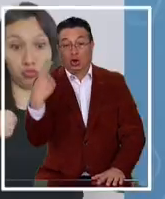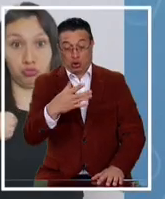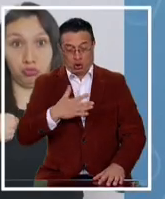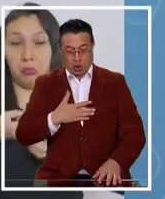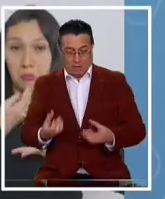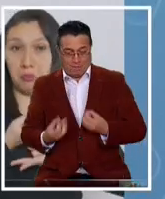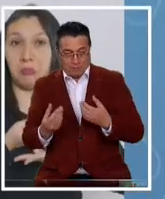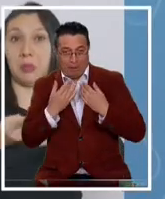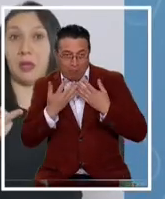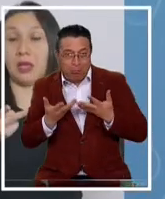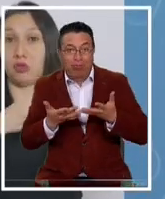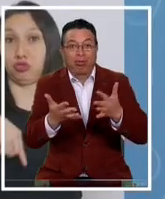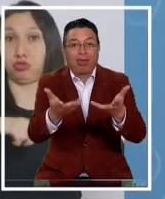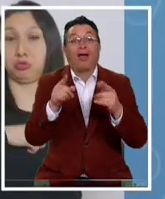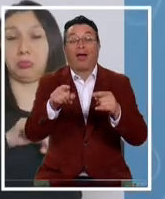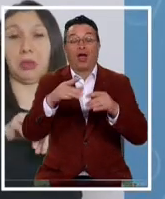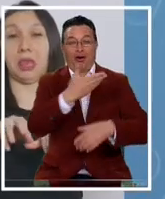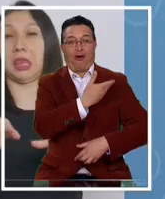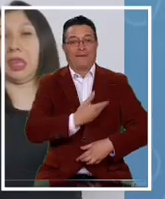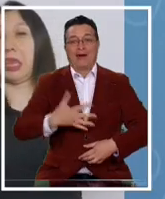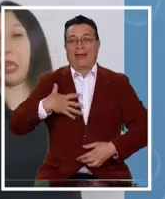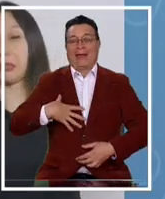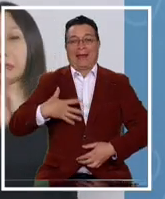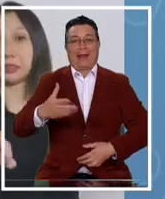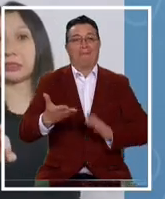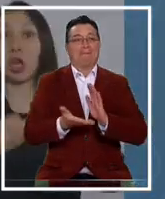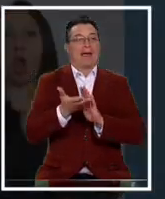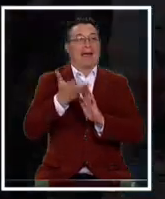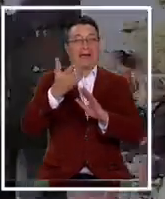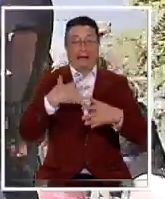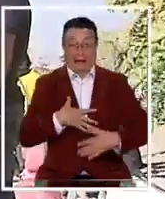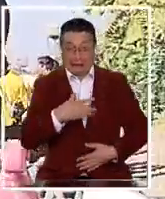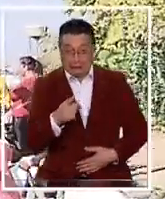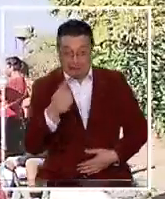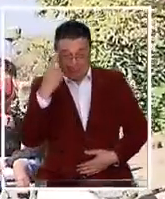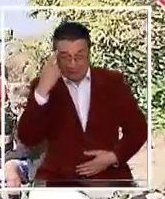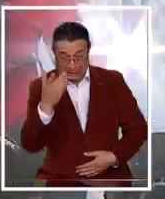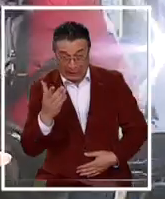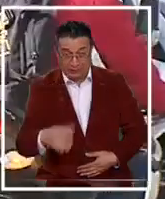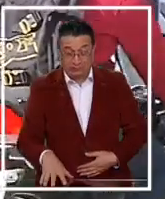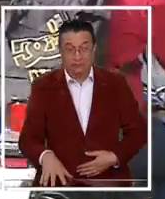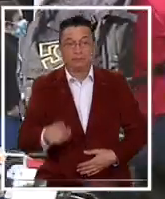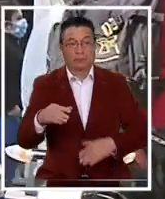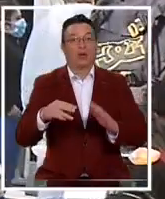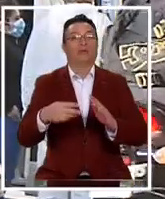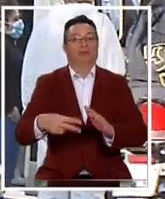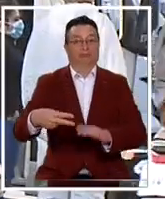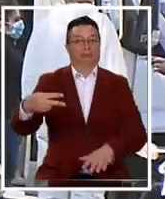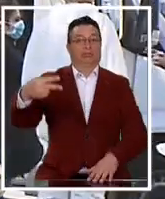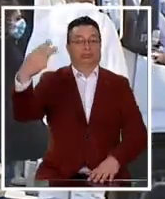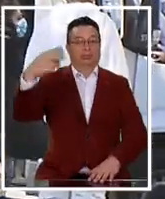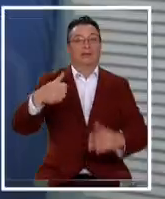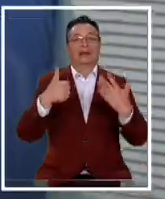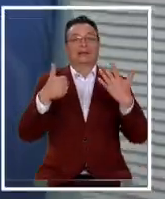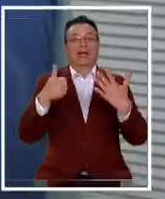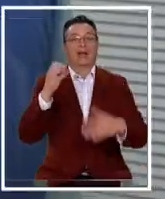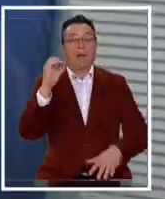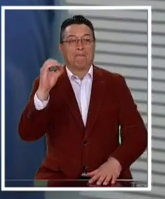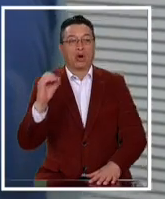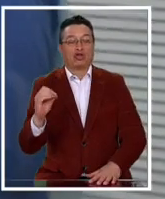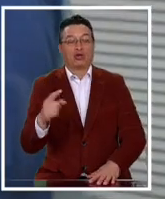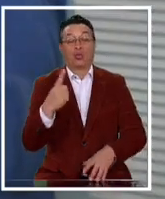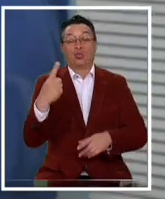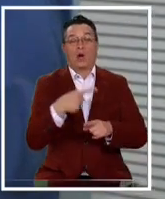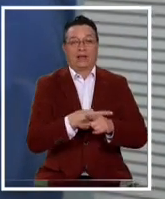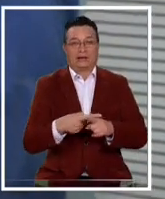el virus y que el virus circula porque el gobierno quiere que aumenten los casos? Los casos aumentaron un 6% en